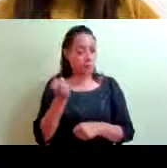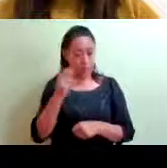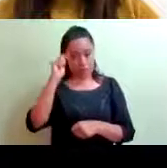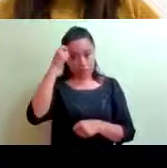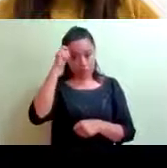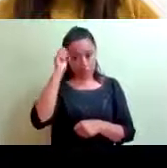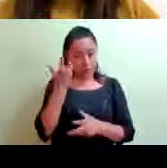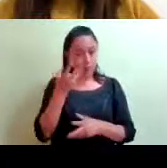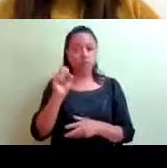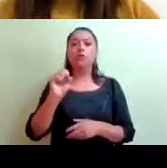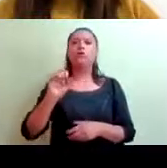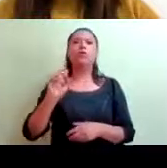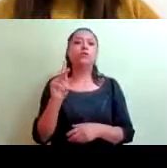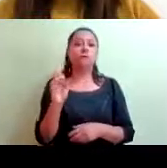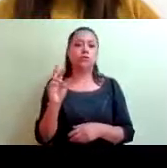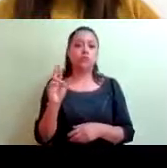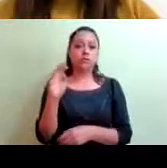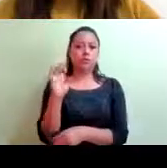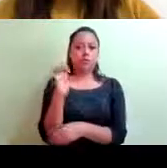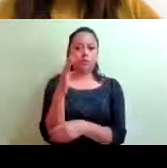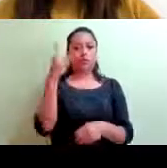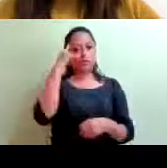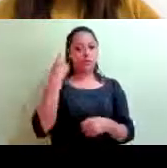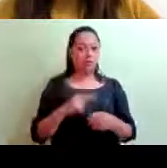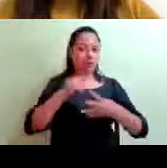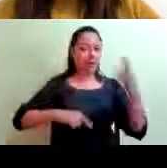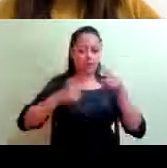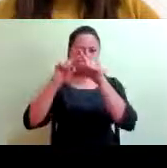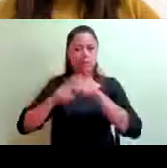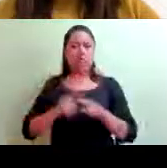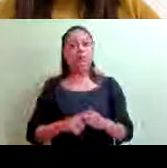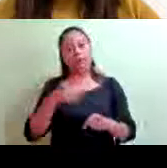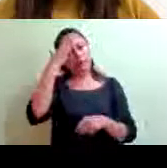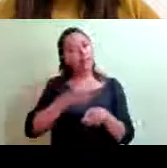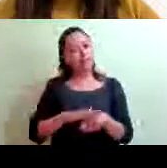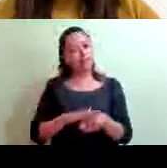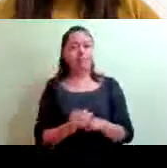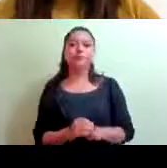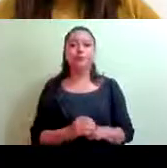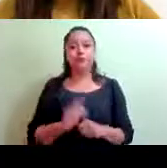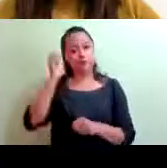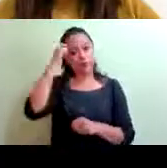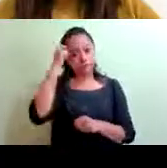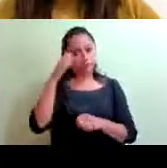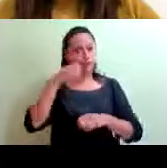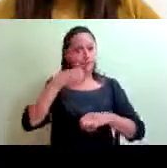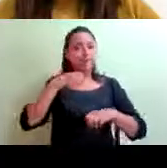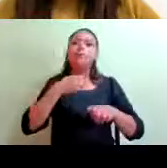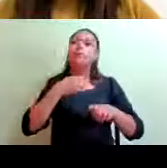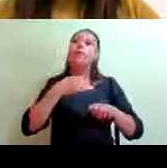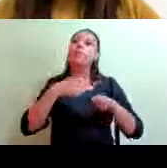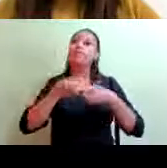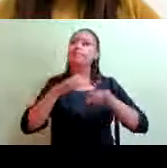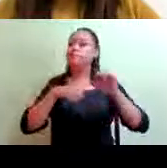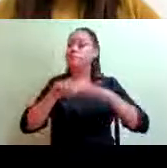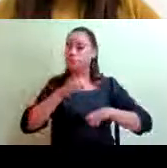de soporte como dentro de los servicios a tomar en cuenta. El otro servicio ecosistémico de provisión y abastecimiento